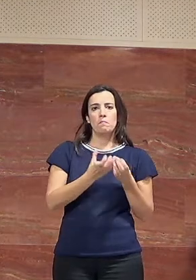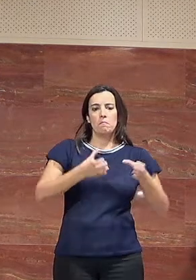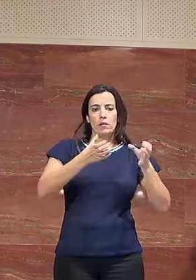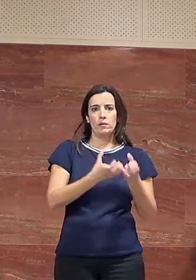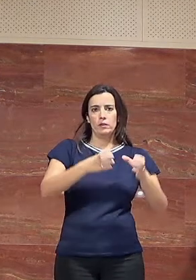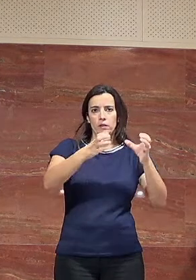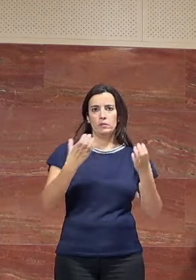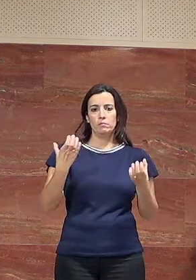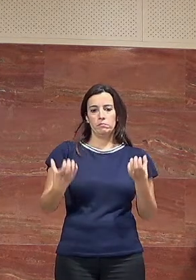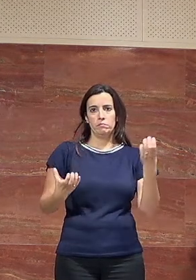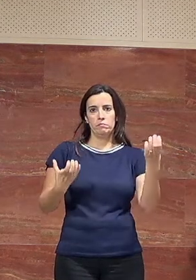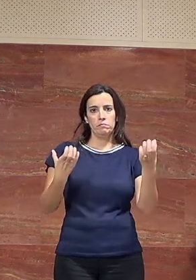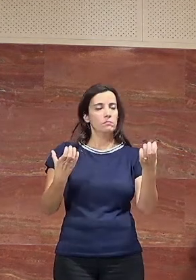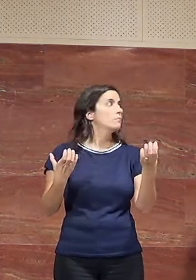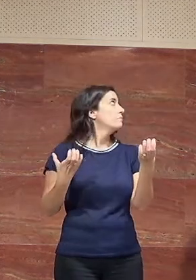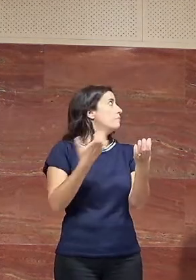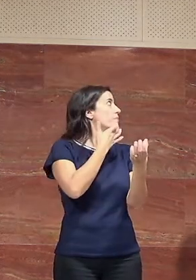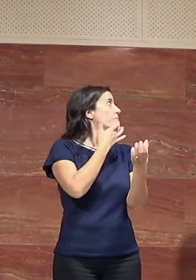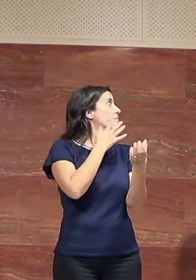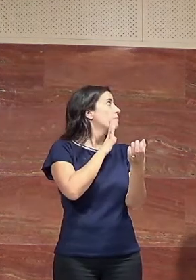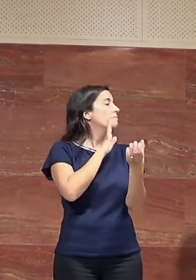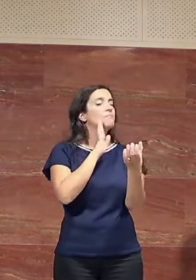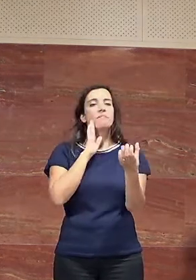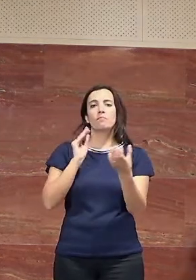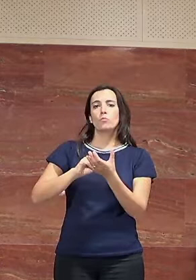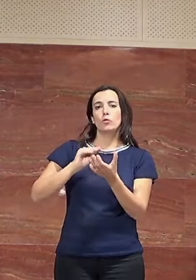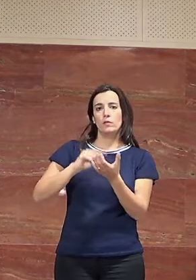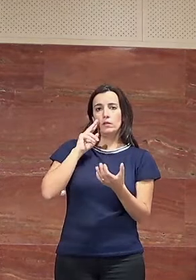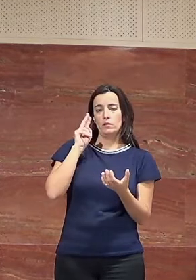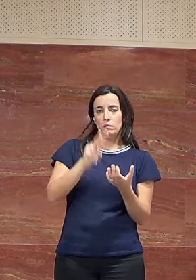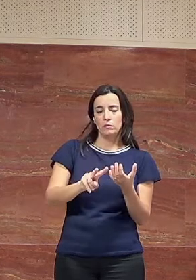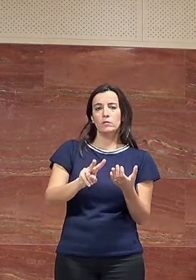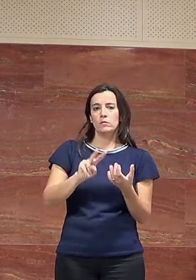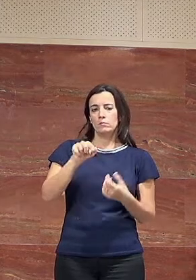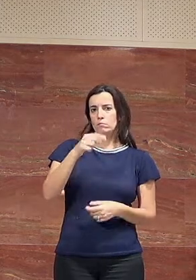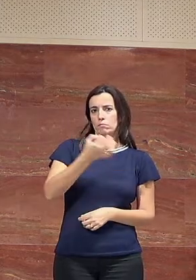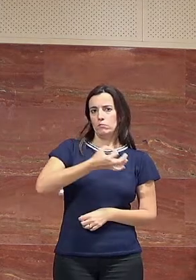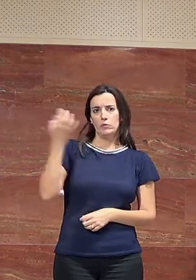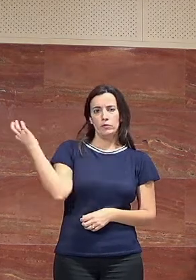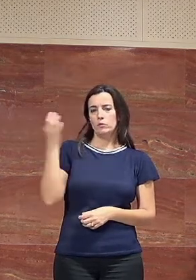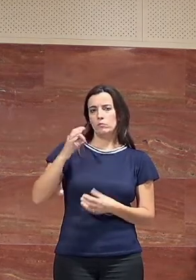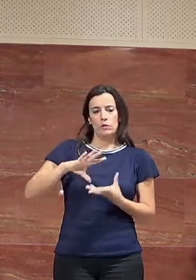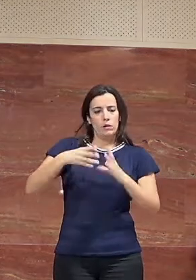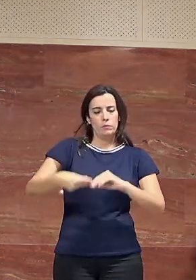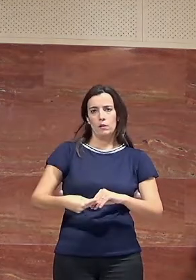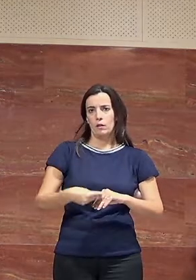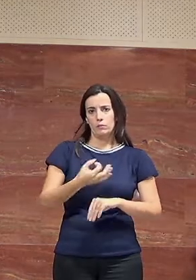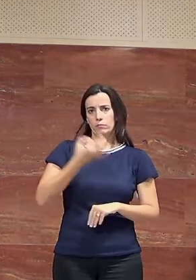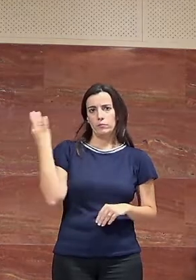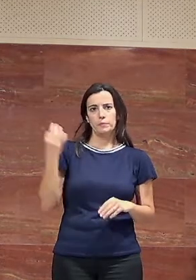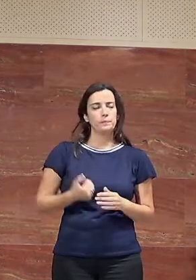calle, el ejemplo de Broadway que hemos visto varias veces, perfectamente está acondicionado para su uso peatonal.